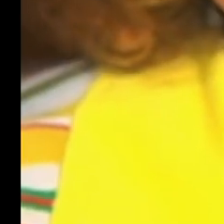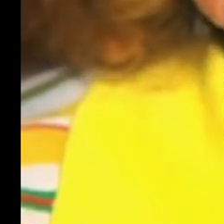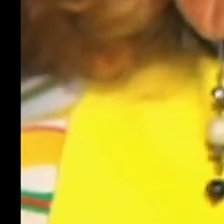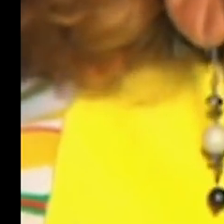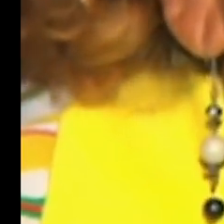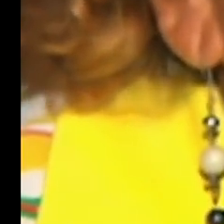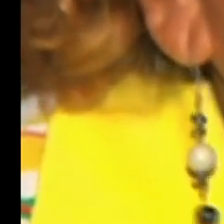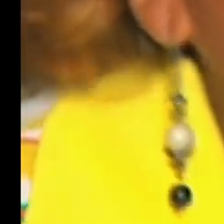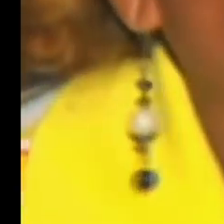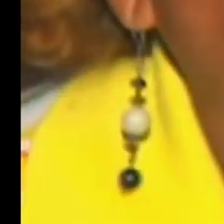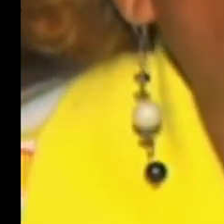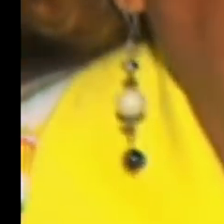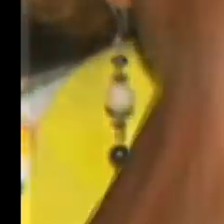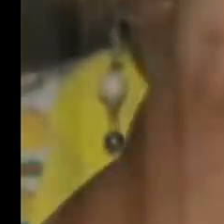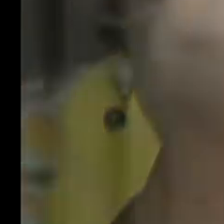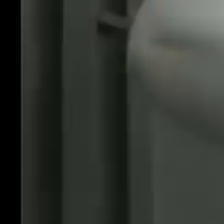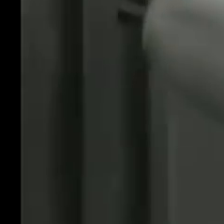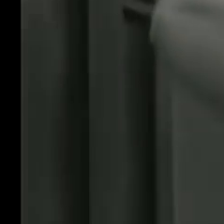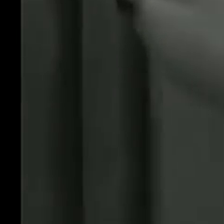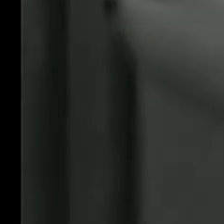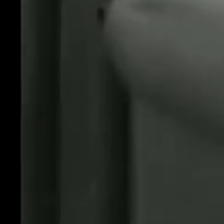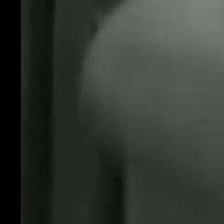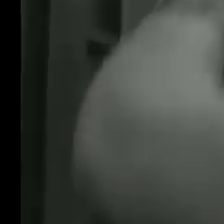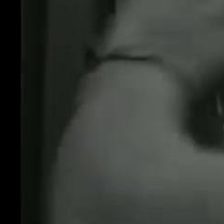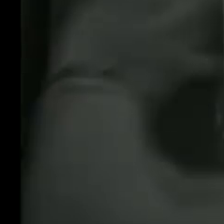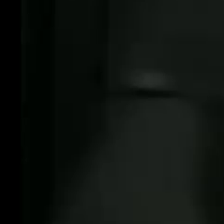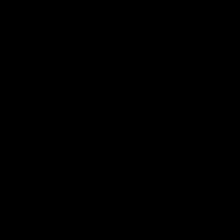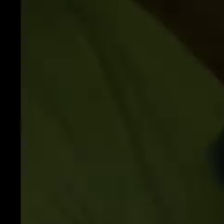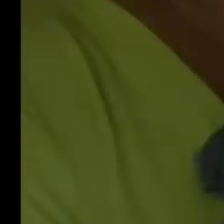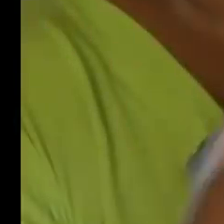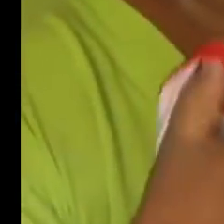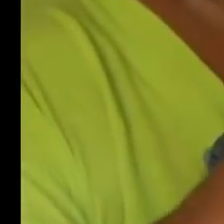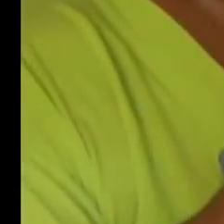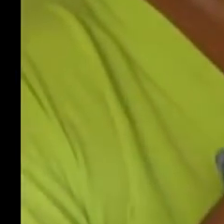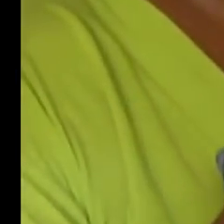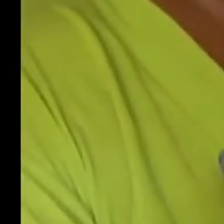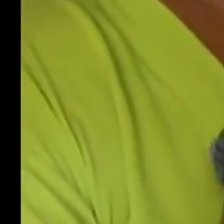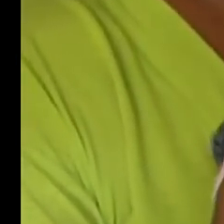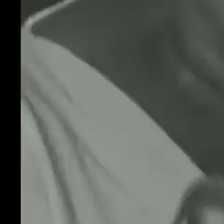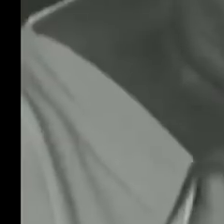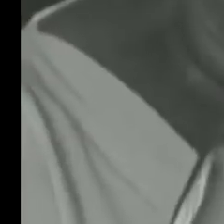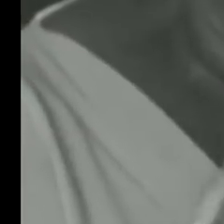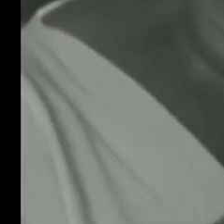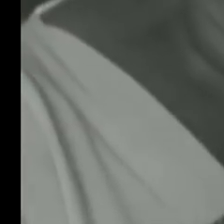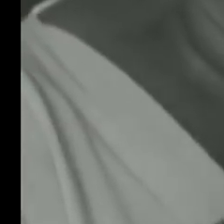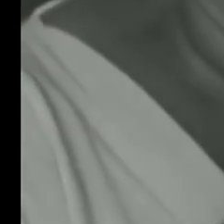parada por el viento sí